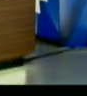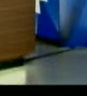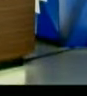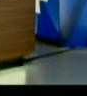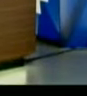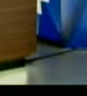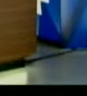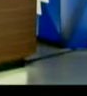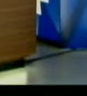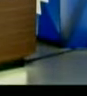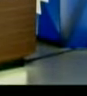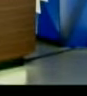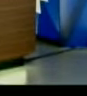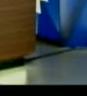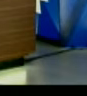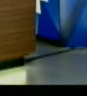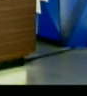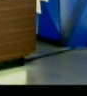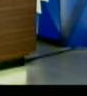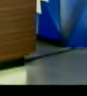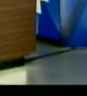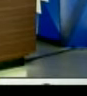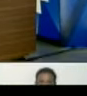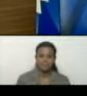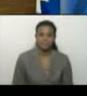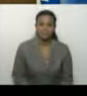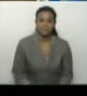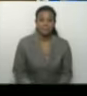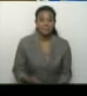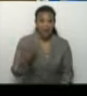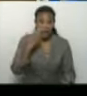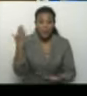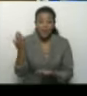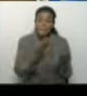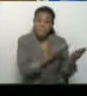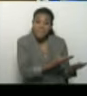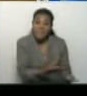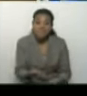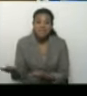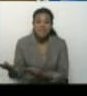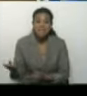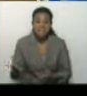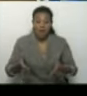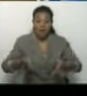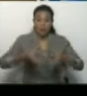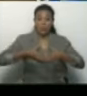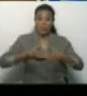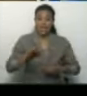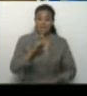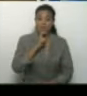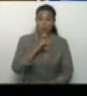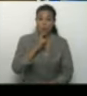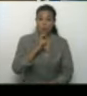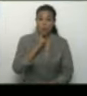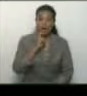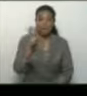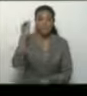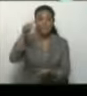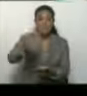y recibimos con un aplauso de oro los campeones de robótica del mundo de Maracaibo, del